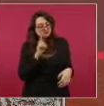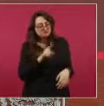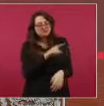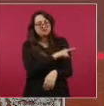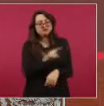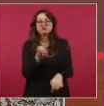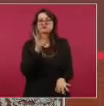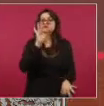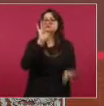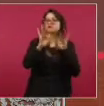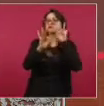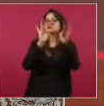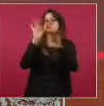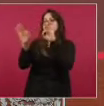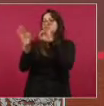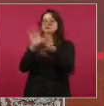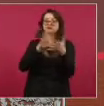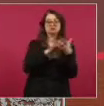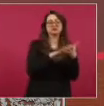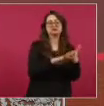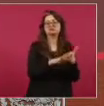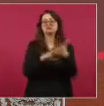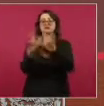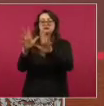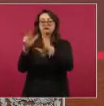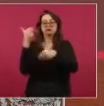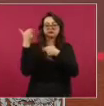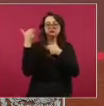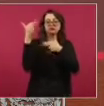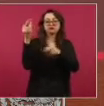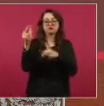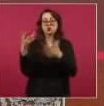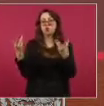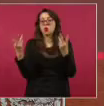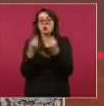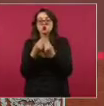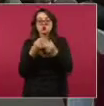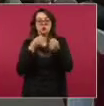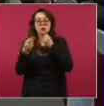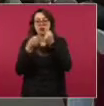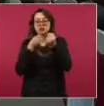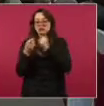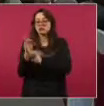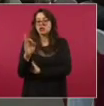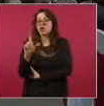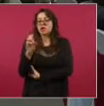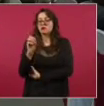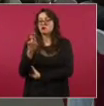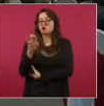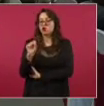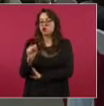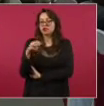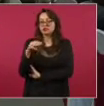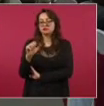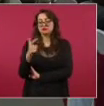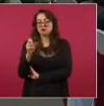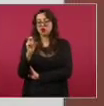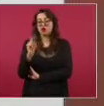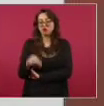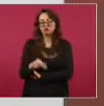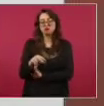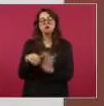que están en correspondencia y combinación con los Flores Magón. Seguro que aparecerán